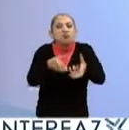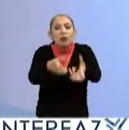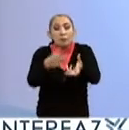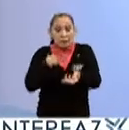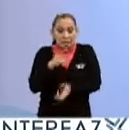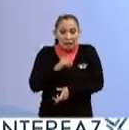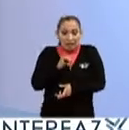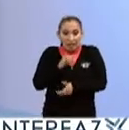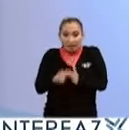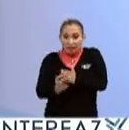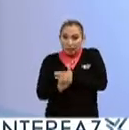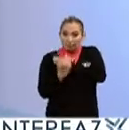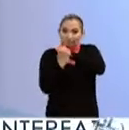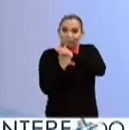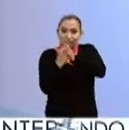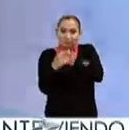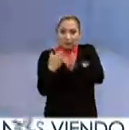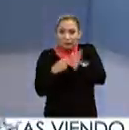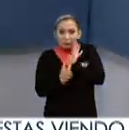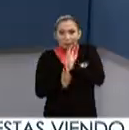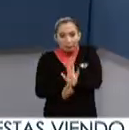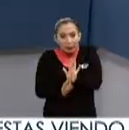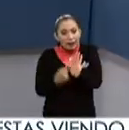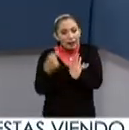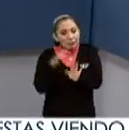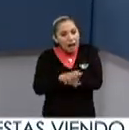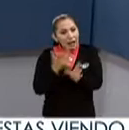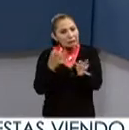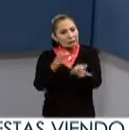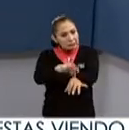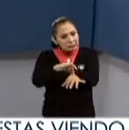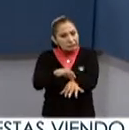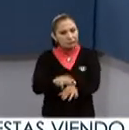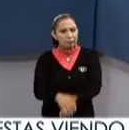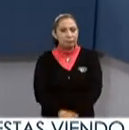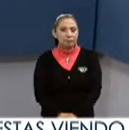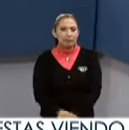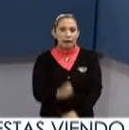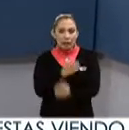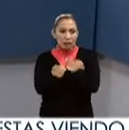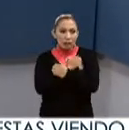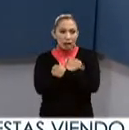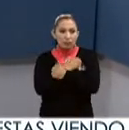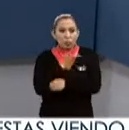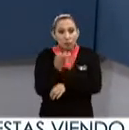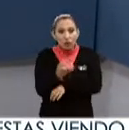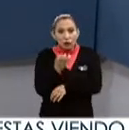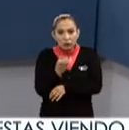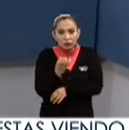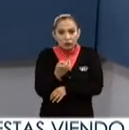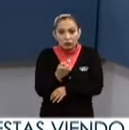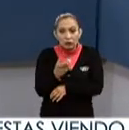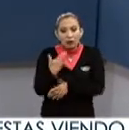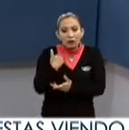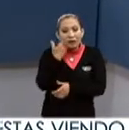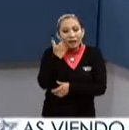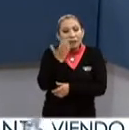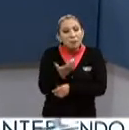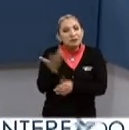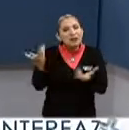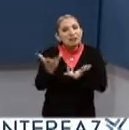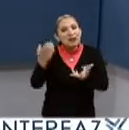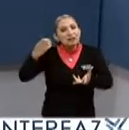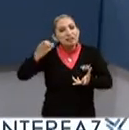la didáctica nos muestra la parte más tangible, ¿no?, de la educación. Por eso es que quisimos hacer